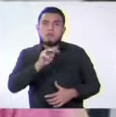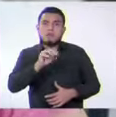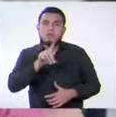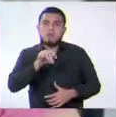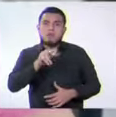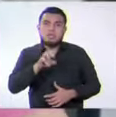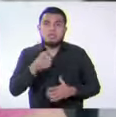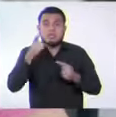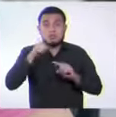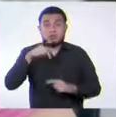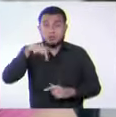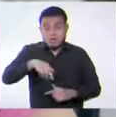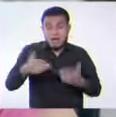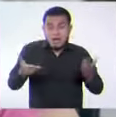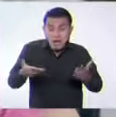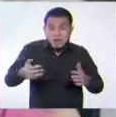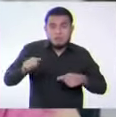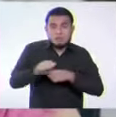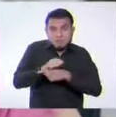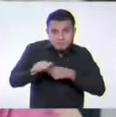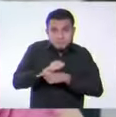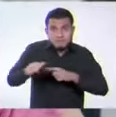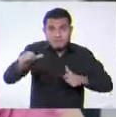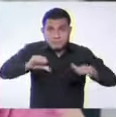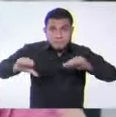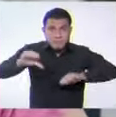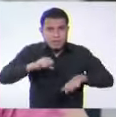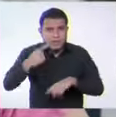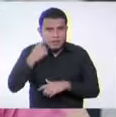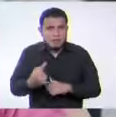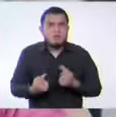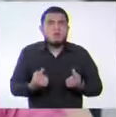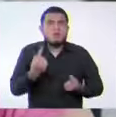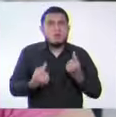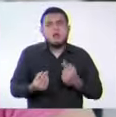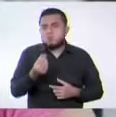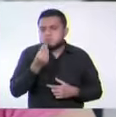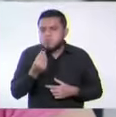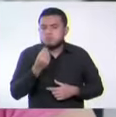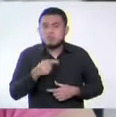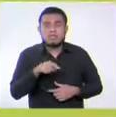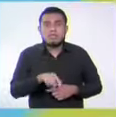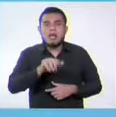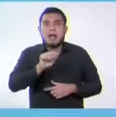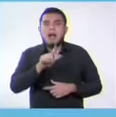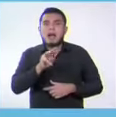ello, efectuaremos un experimento para determinar cuáles alimentos contienen almidón.